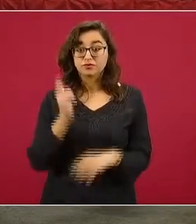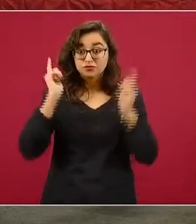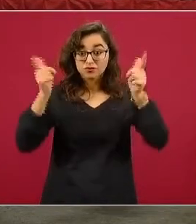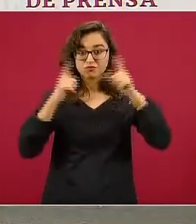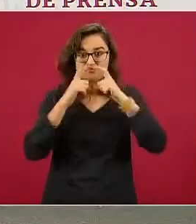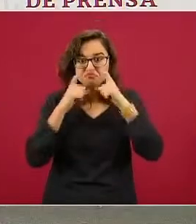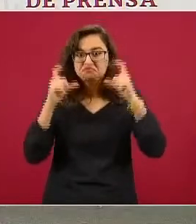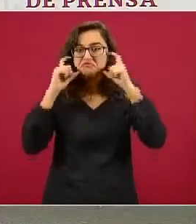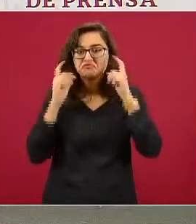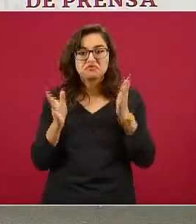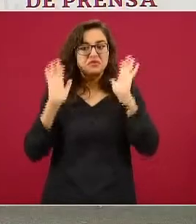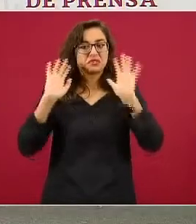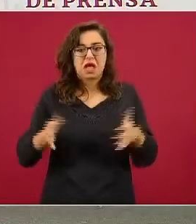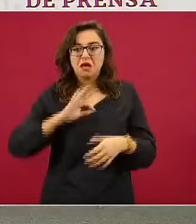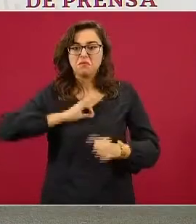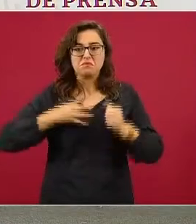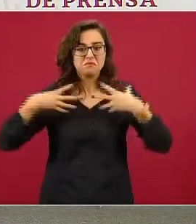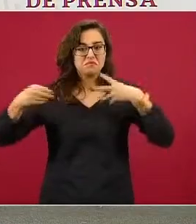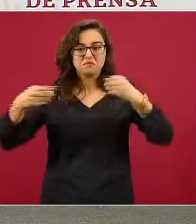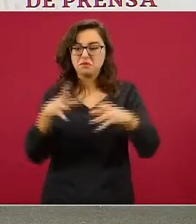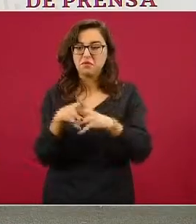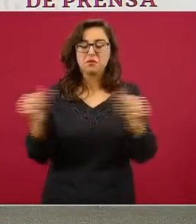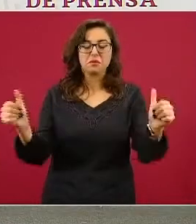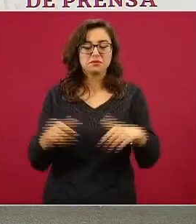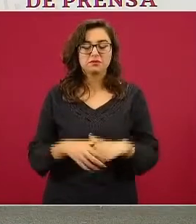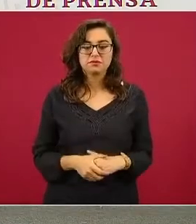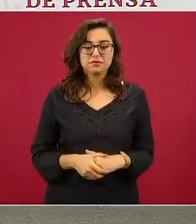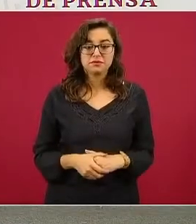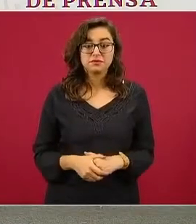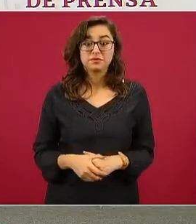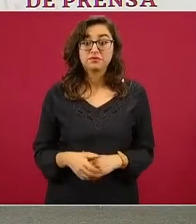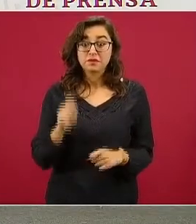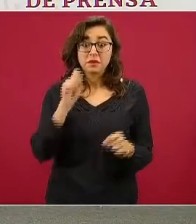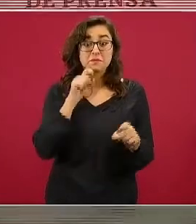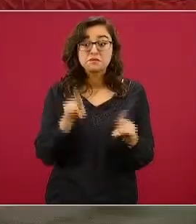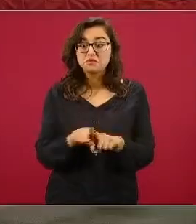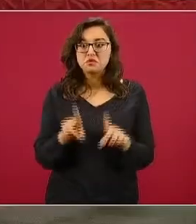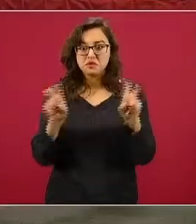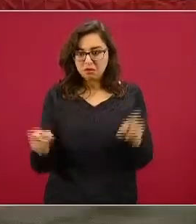control de la epidemia. Lo mismo esta idea de hacer pruebas.